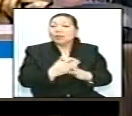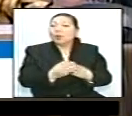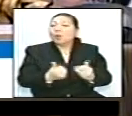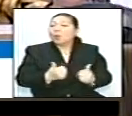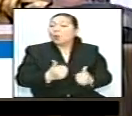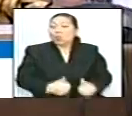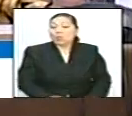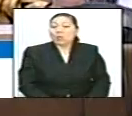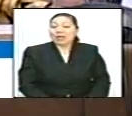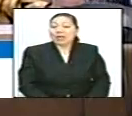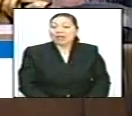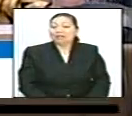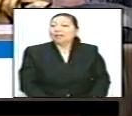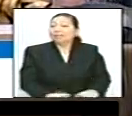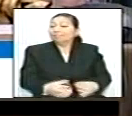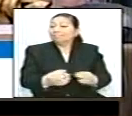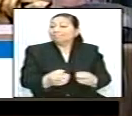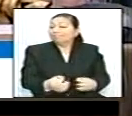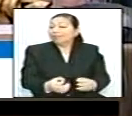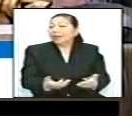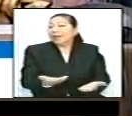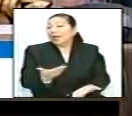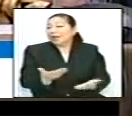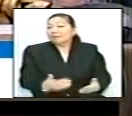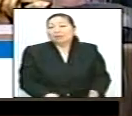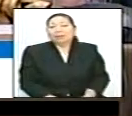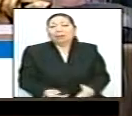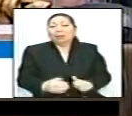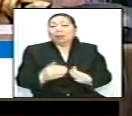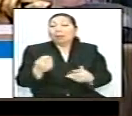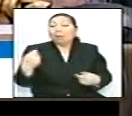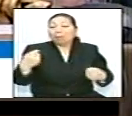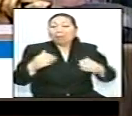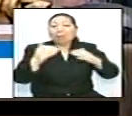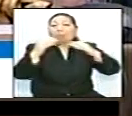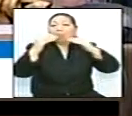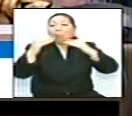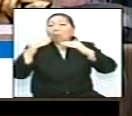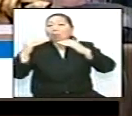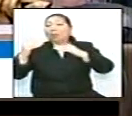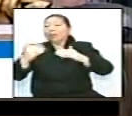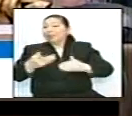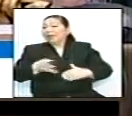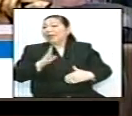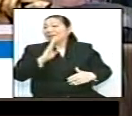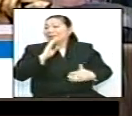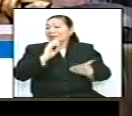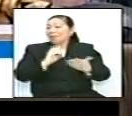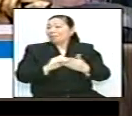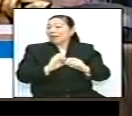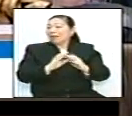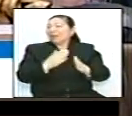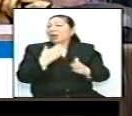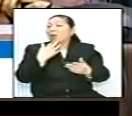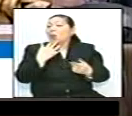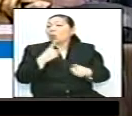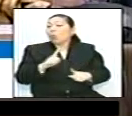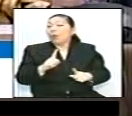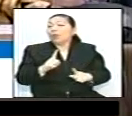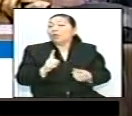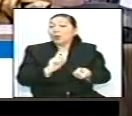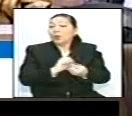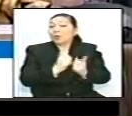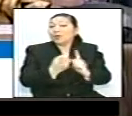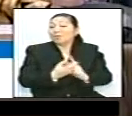los cuales realmente a veces decrece la inversión. Y usted lo ha dicho bien claro, en cuanto cuando hay un